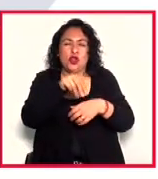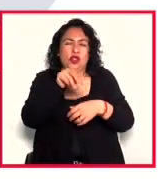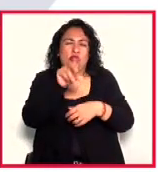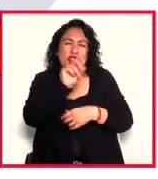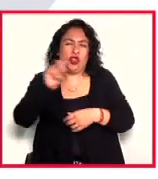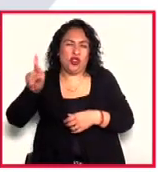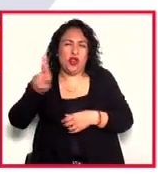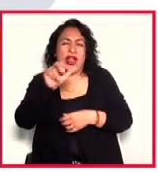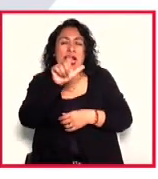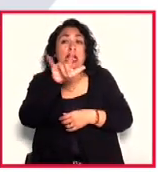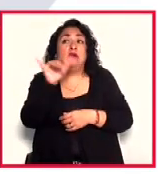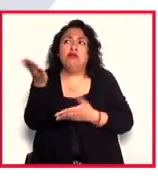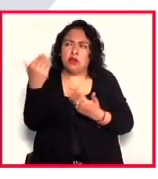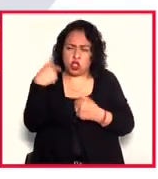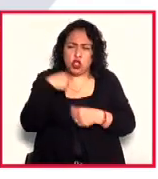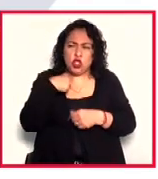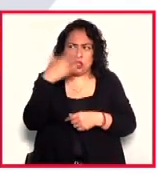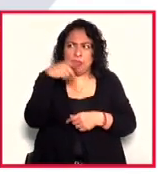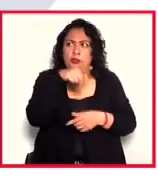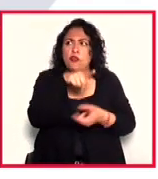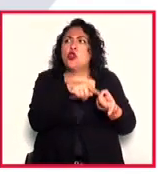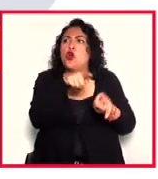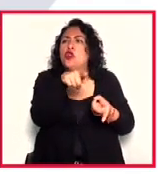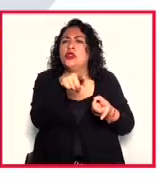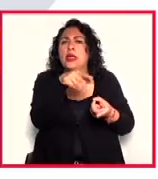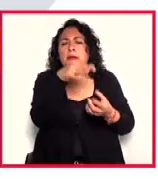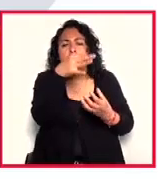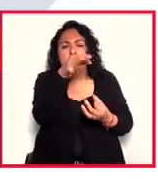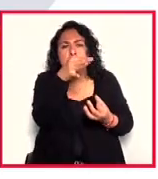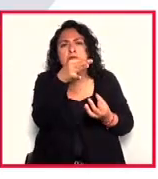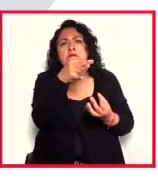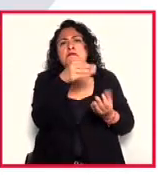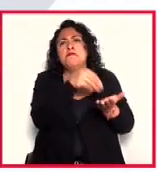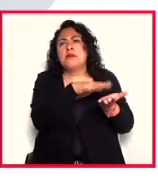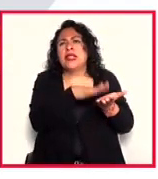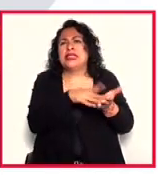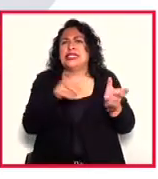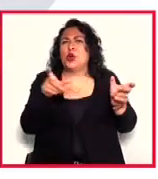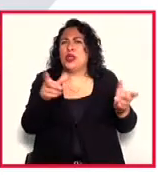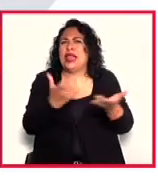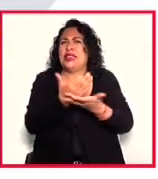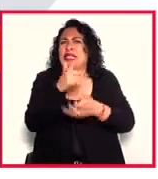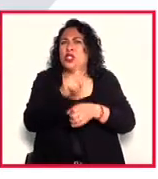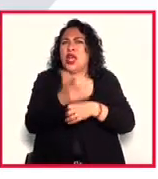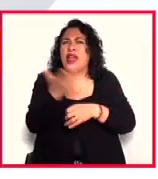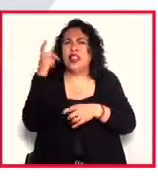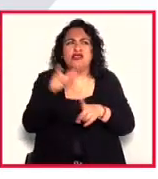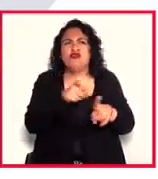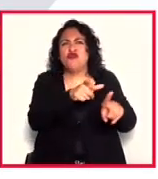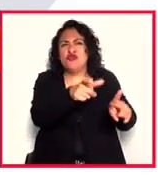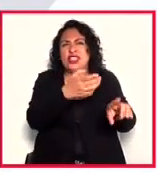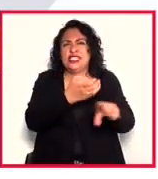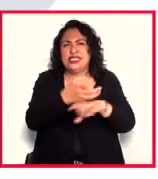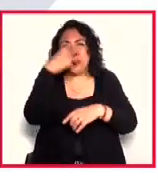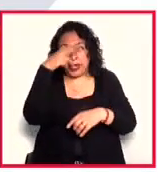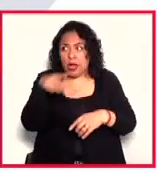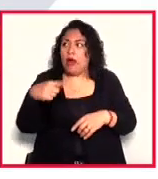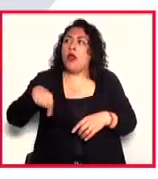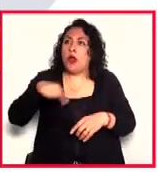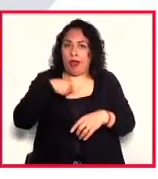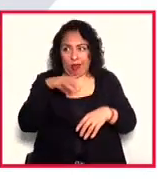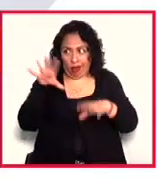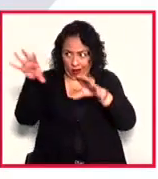sé dónde está su ficha de reporte de seguridad nacional cuando lo perseguía el Estado mexicano, y ahí vamos por ello,